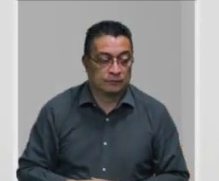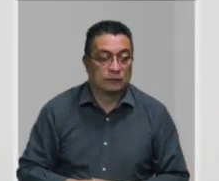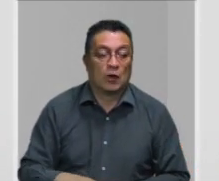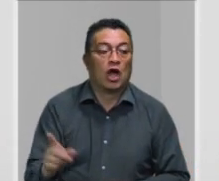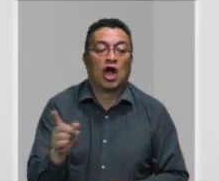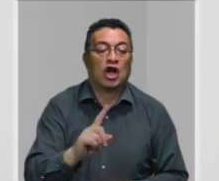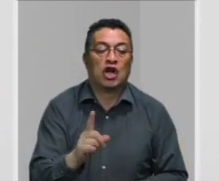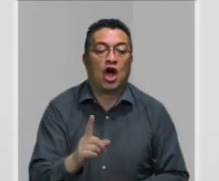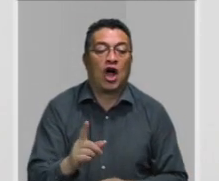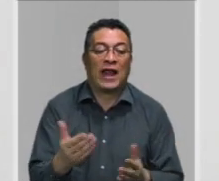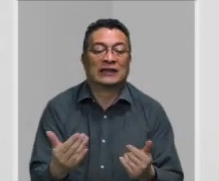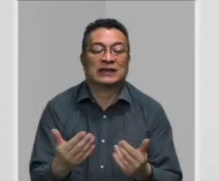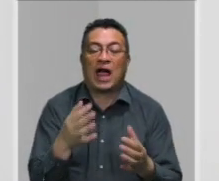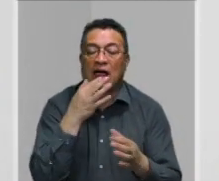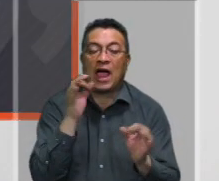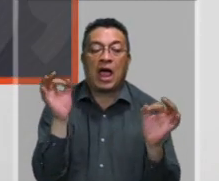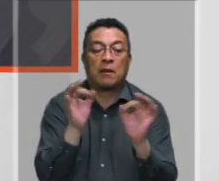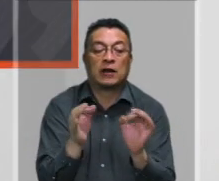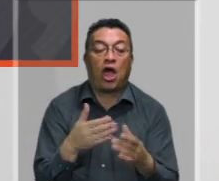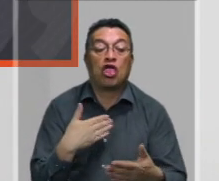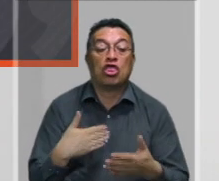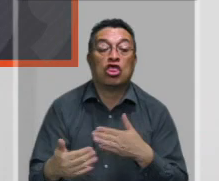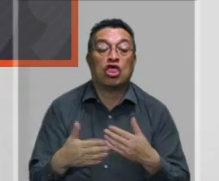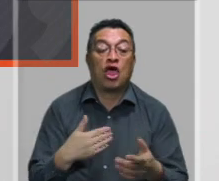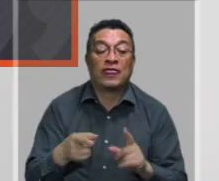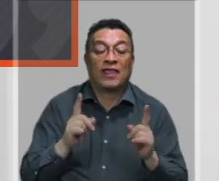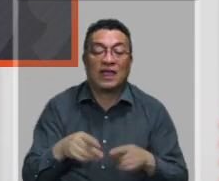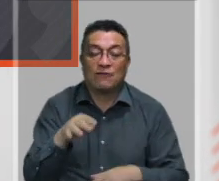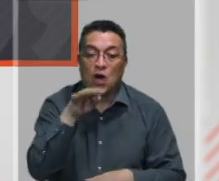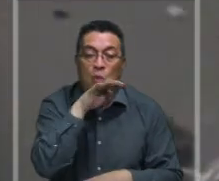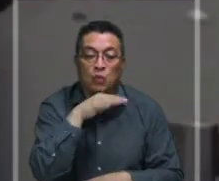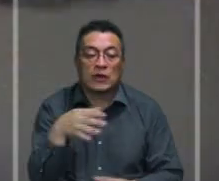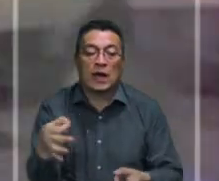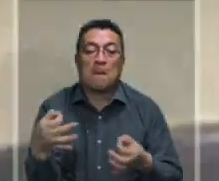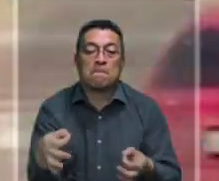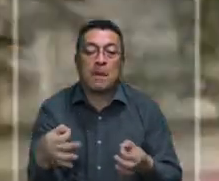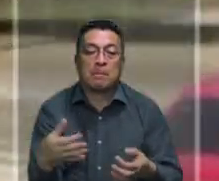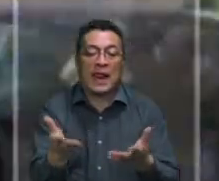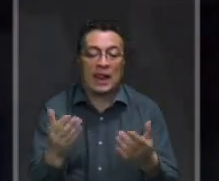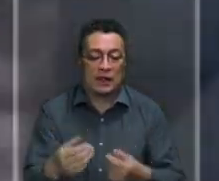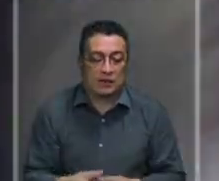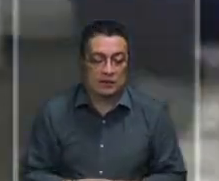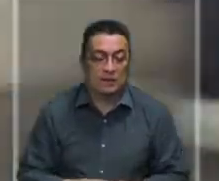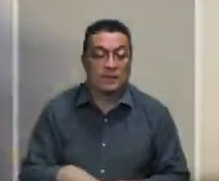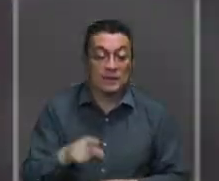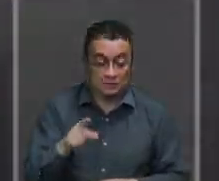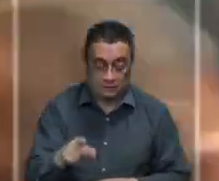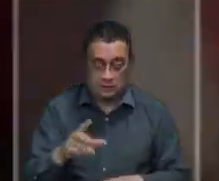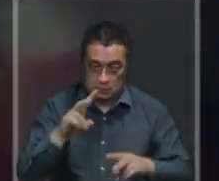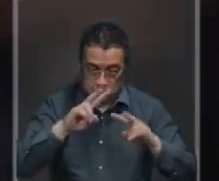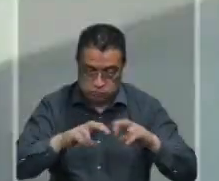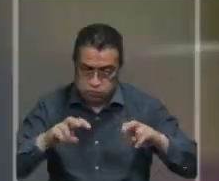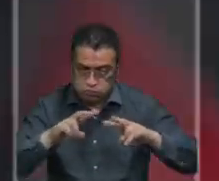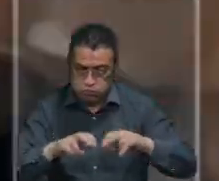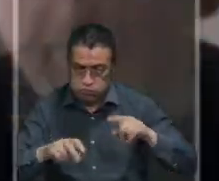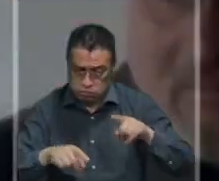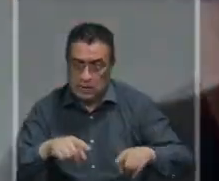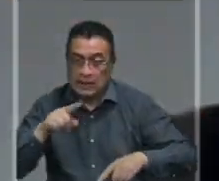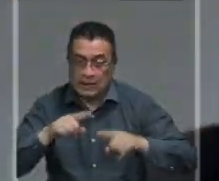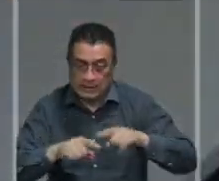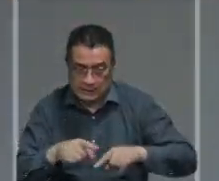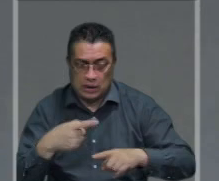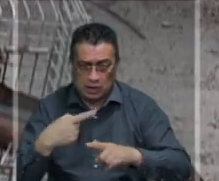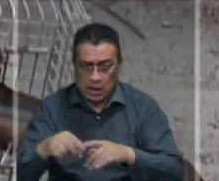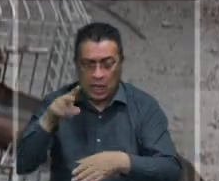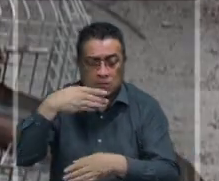falta explicar dónde debe ser usado ese papel. La CPI lleva más de un año investigando en terreno y a través de cientos